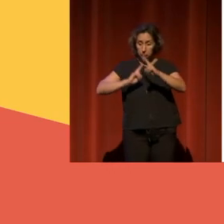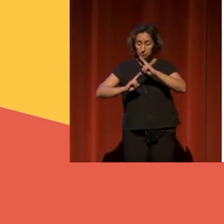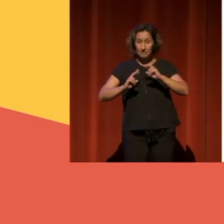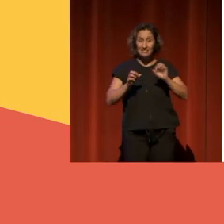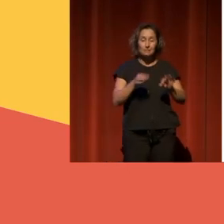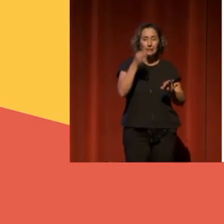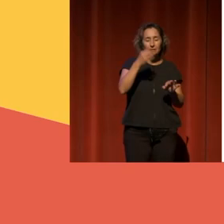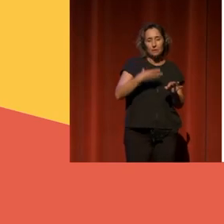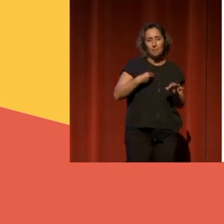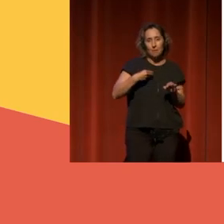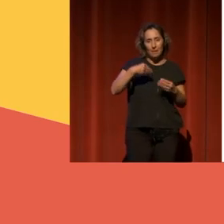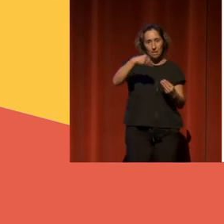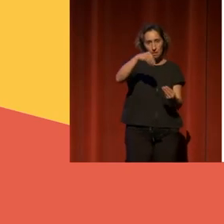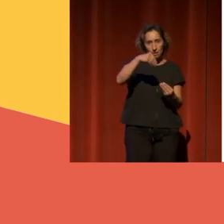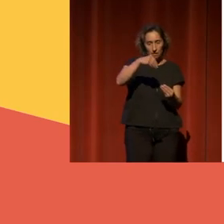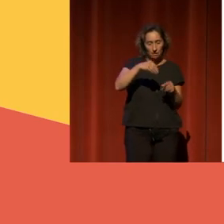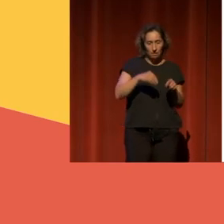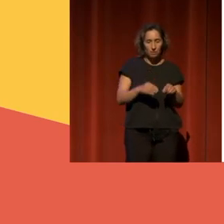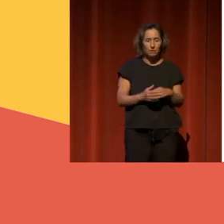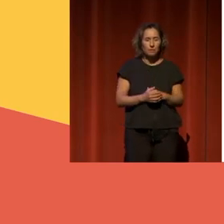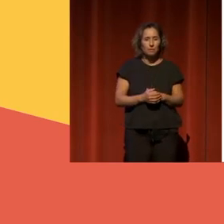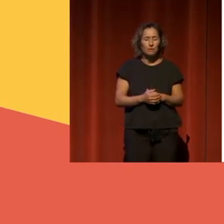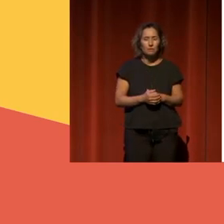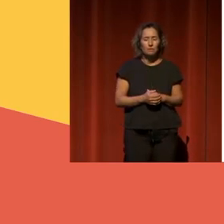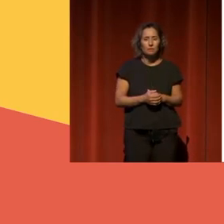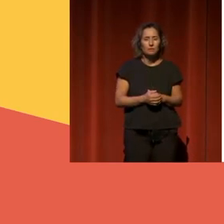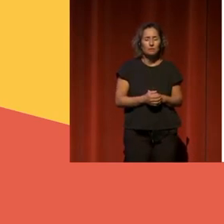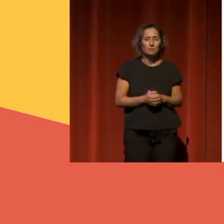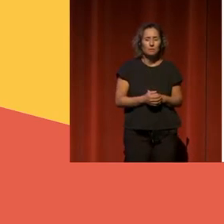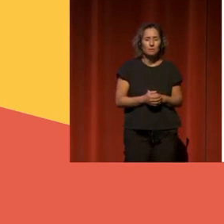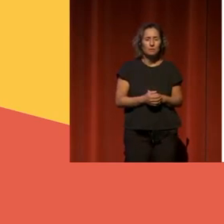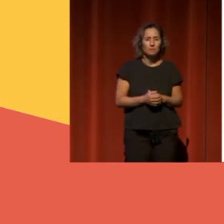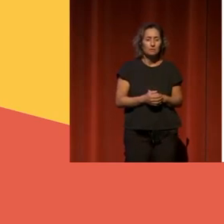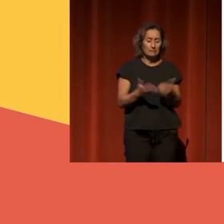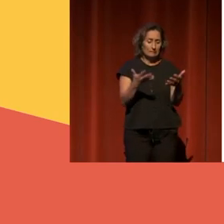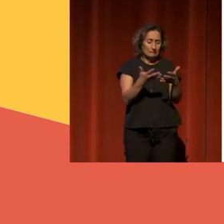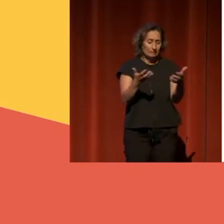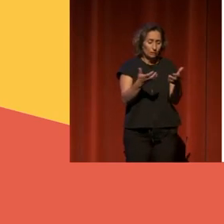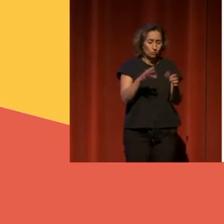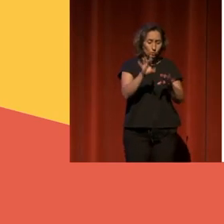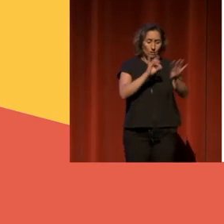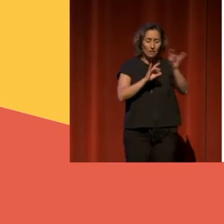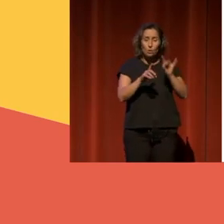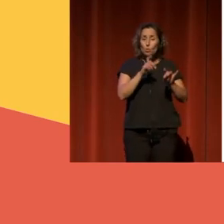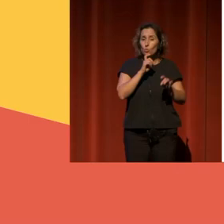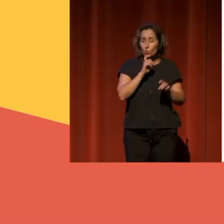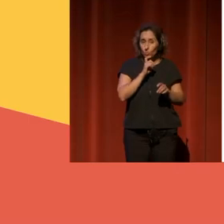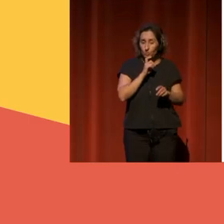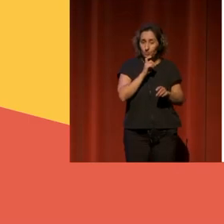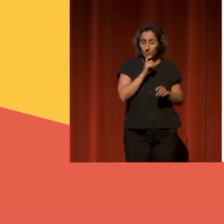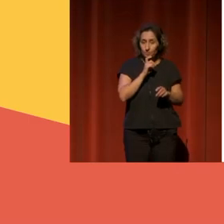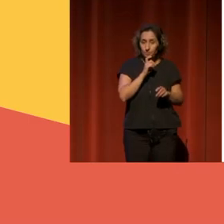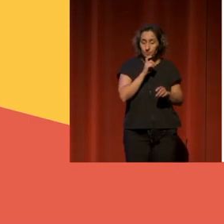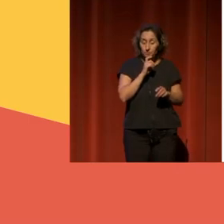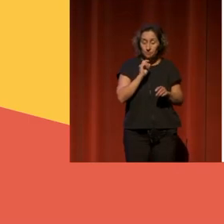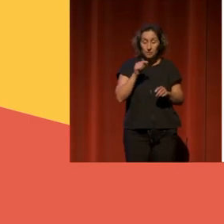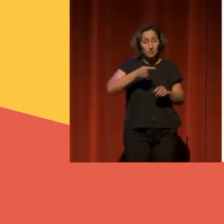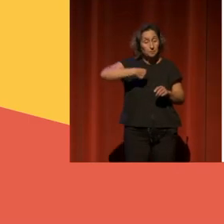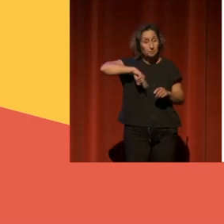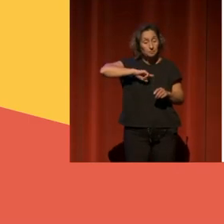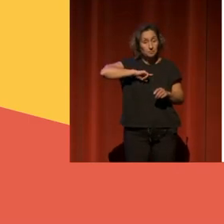formato papel. ¿Cómo se eligen los textos? Pues nos ha sorprendido